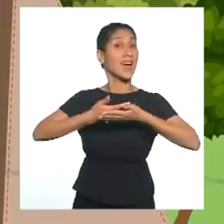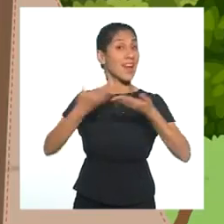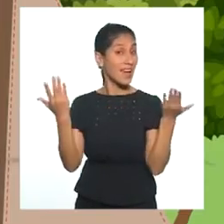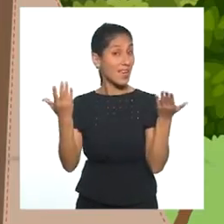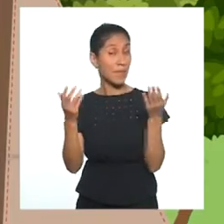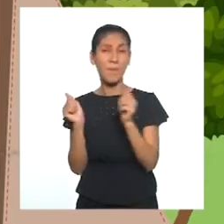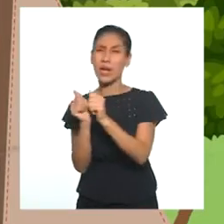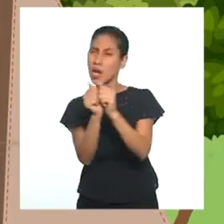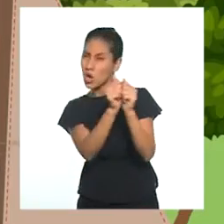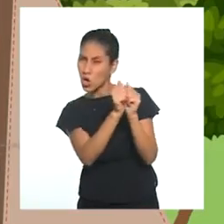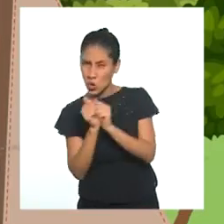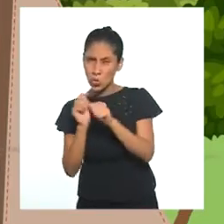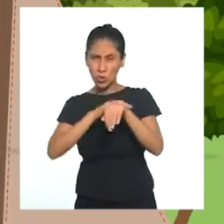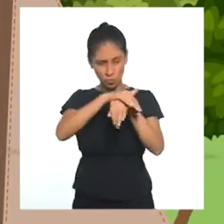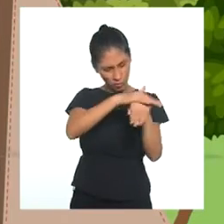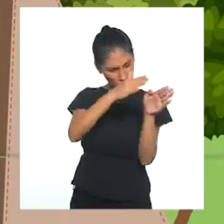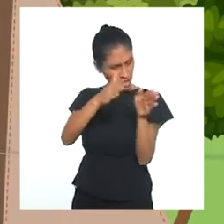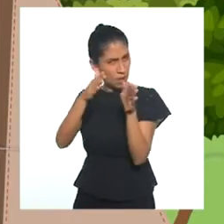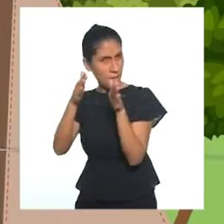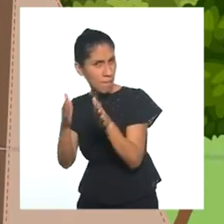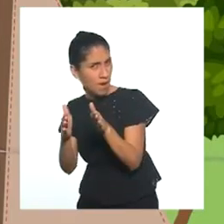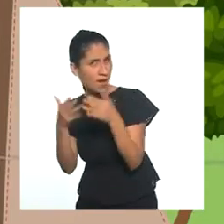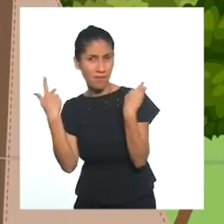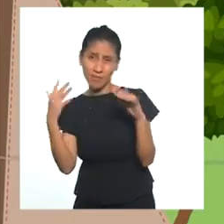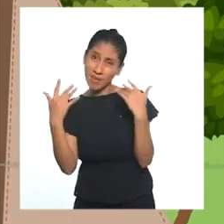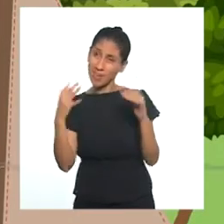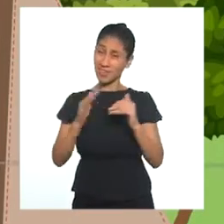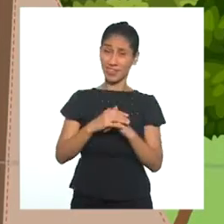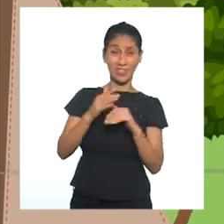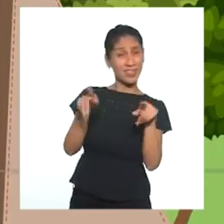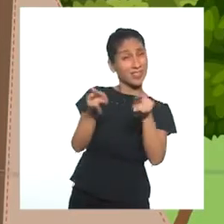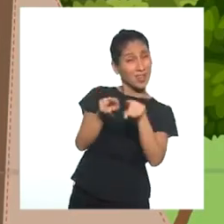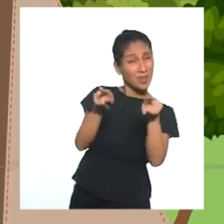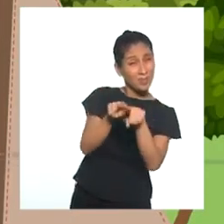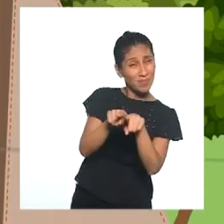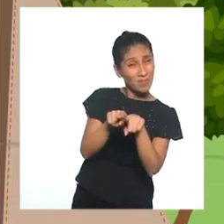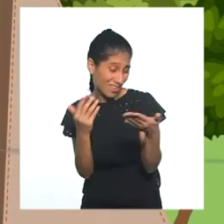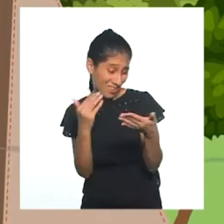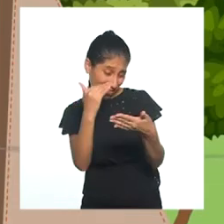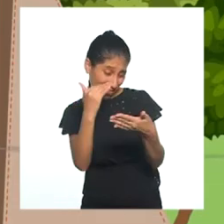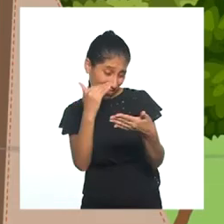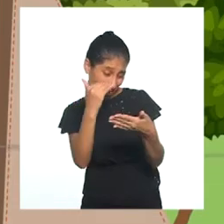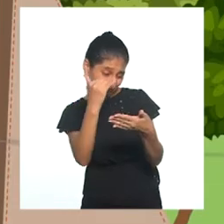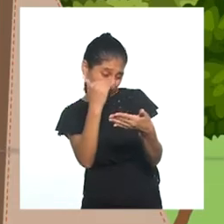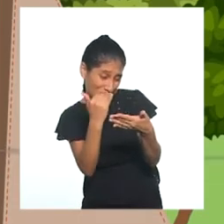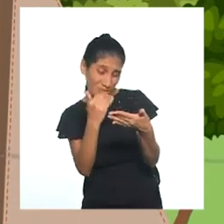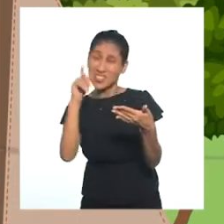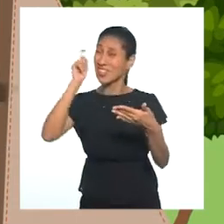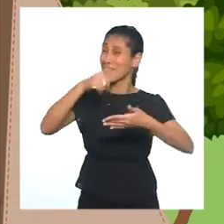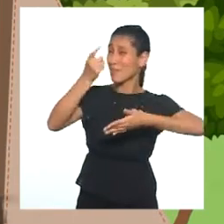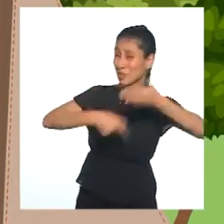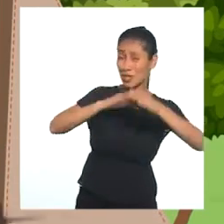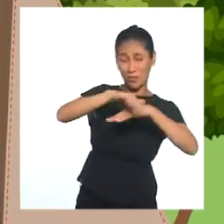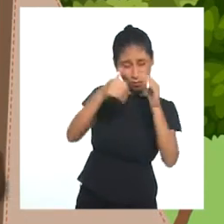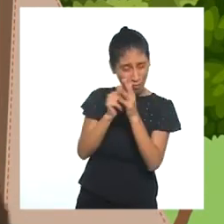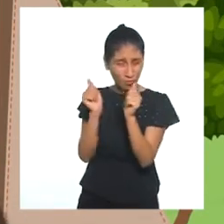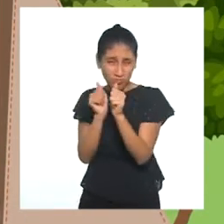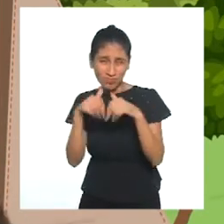las actividades que hemos programado y tener a mano lo que